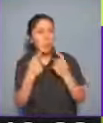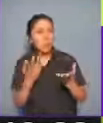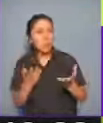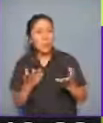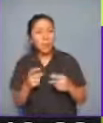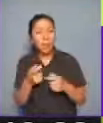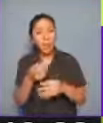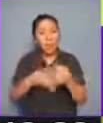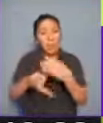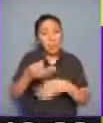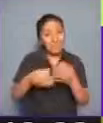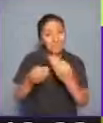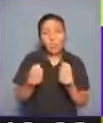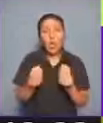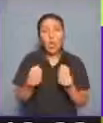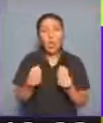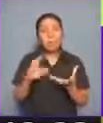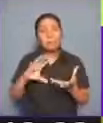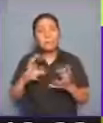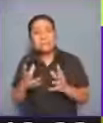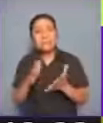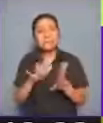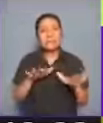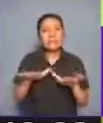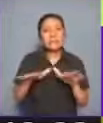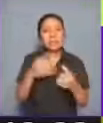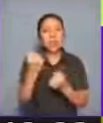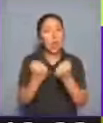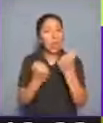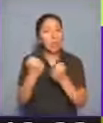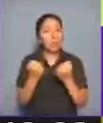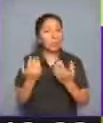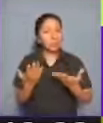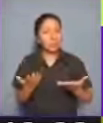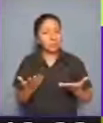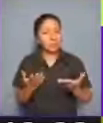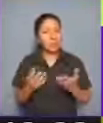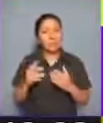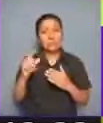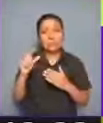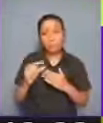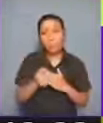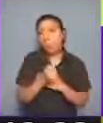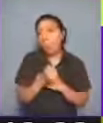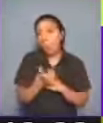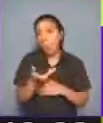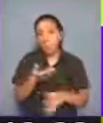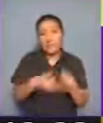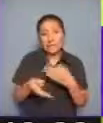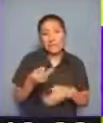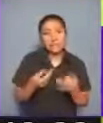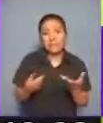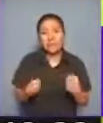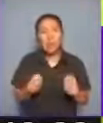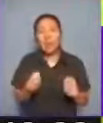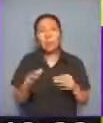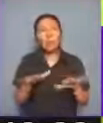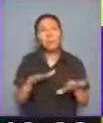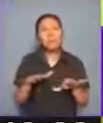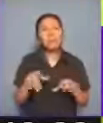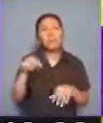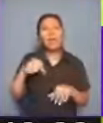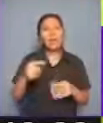comerciante también cómo los afecta esta situación económica también si les bajó la venta cómo está ante esta